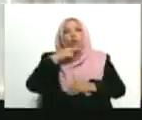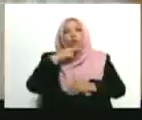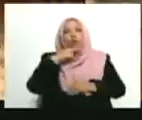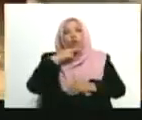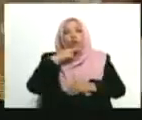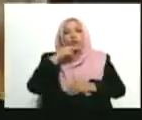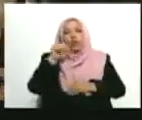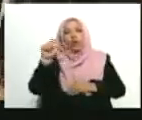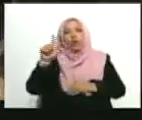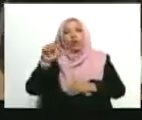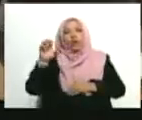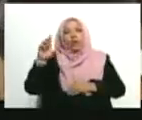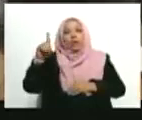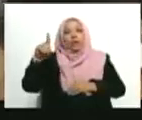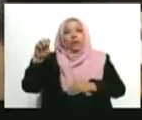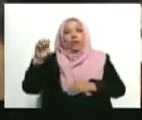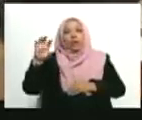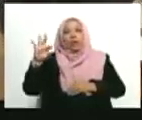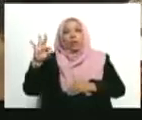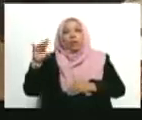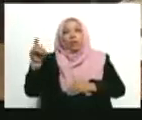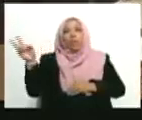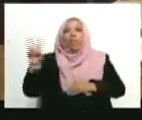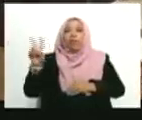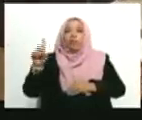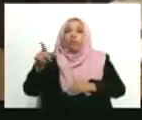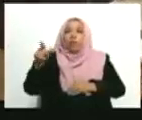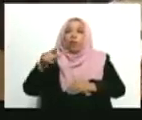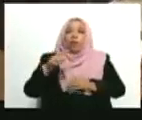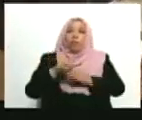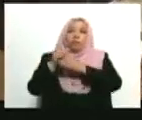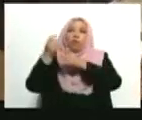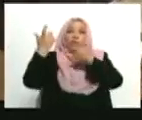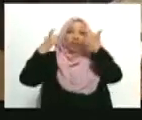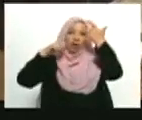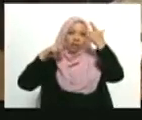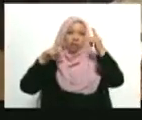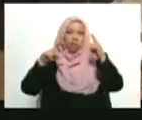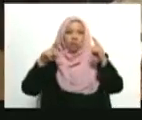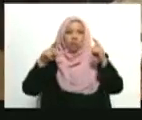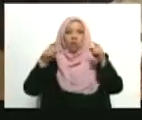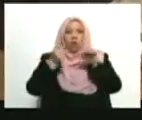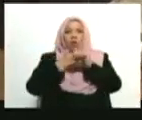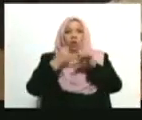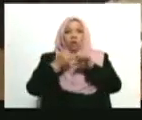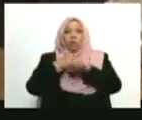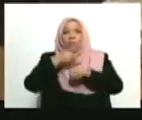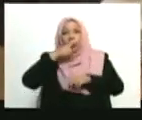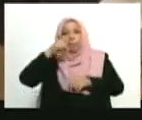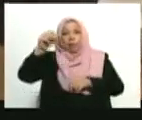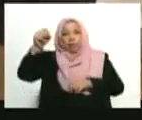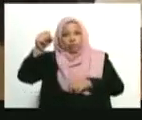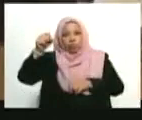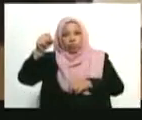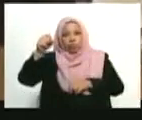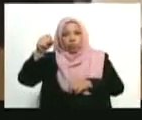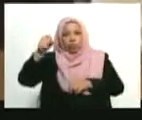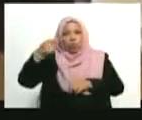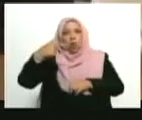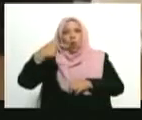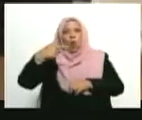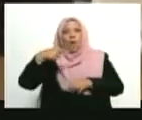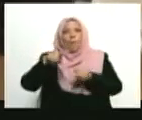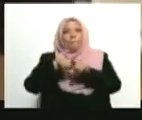un acérrimo defensor de Venezuela, el chavismo y la gestión del presidente Maduro como